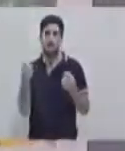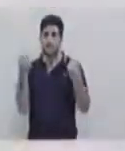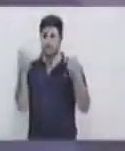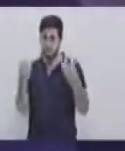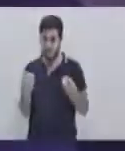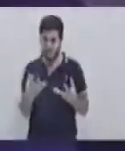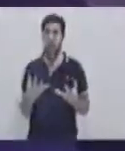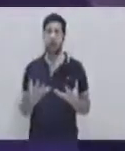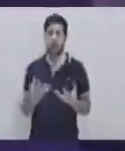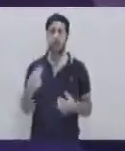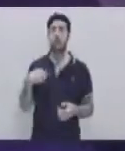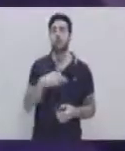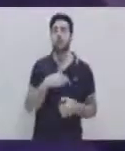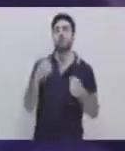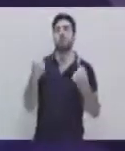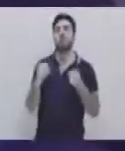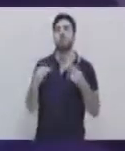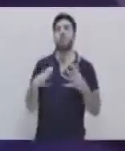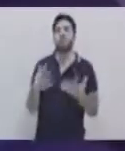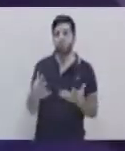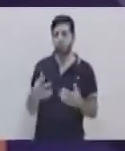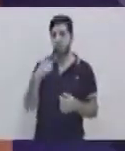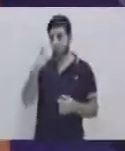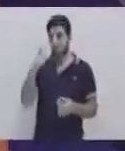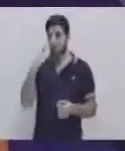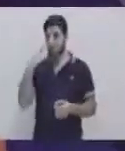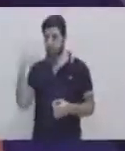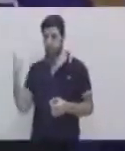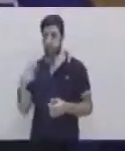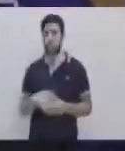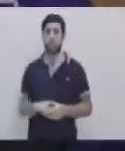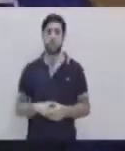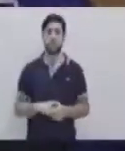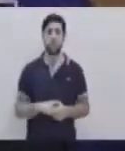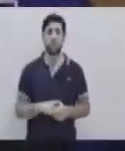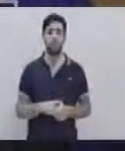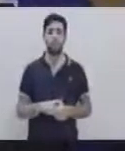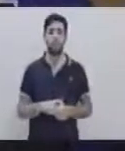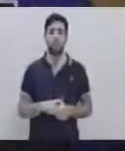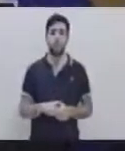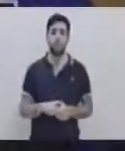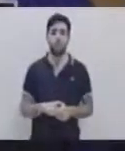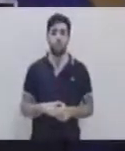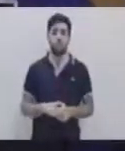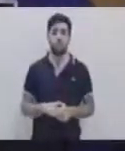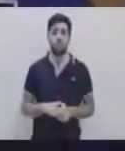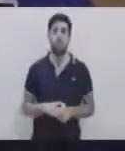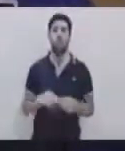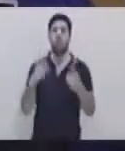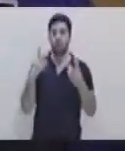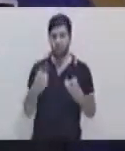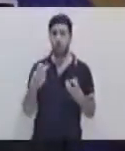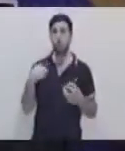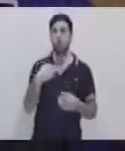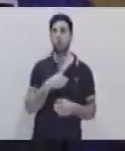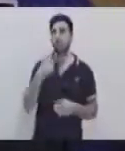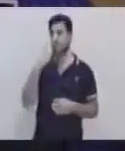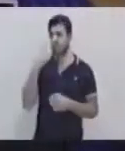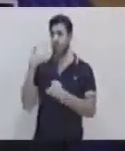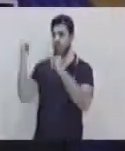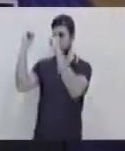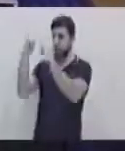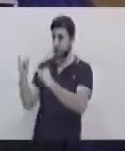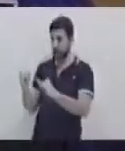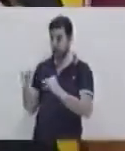también. Realizaremos la siguiente ejercitación. Para ello, nuevamente observaremos